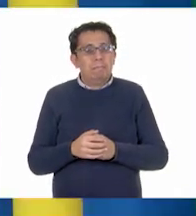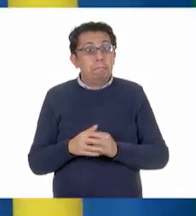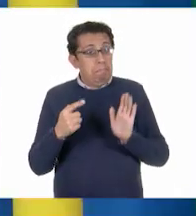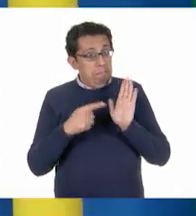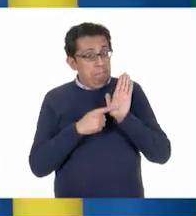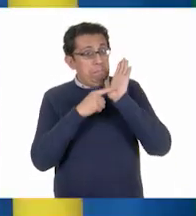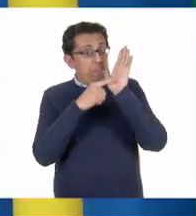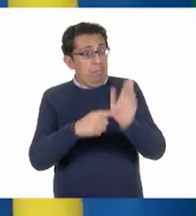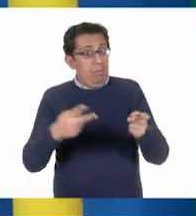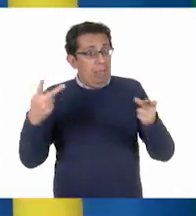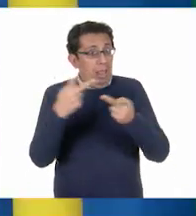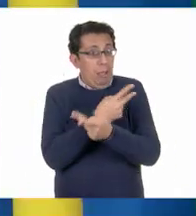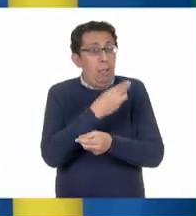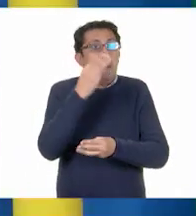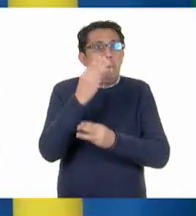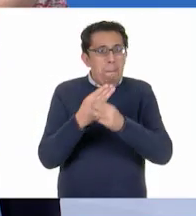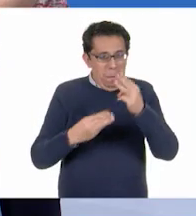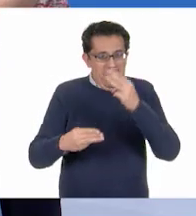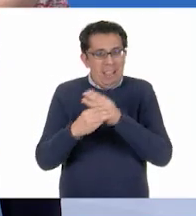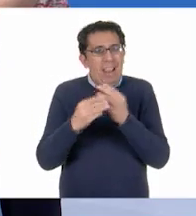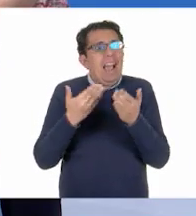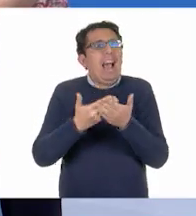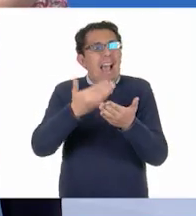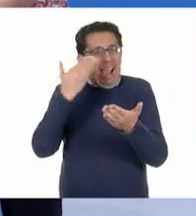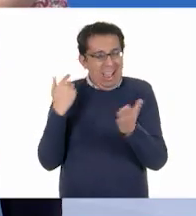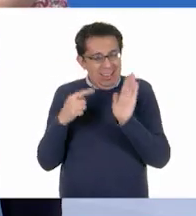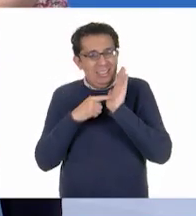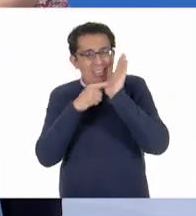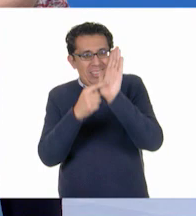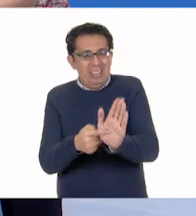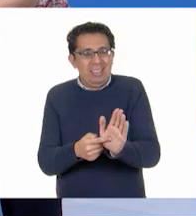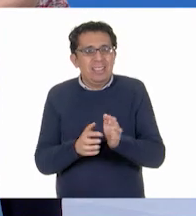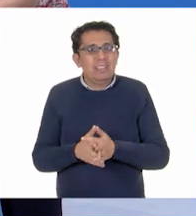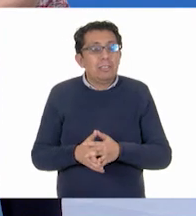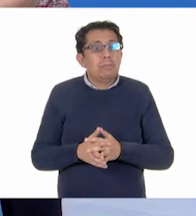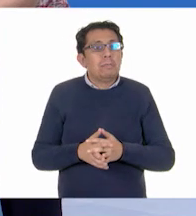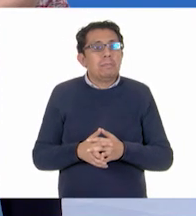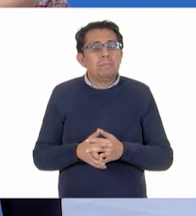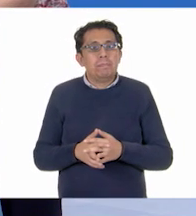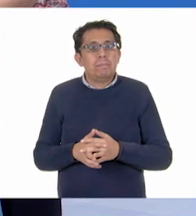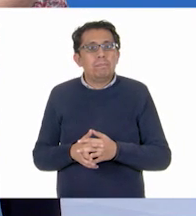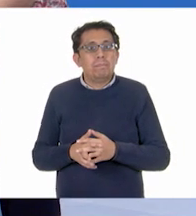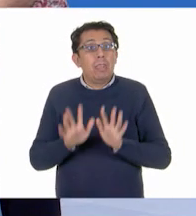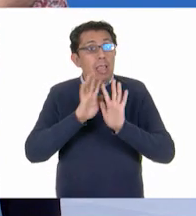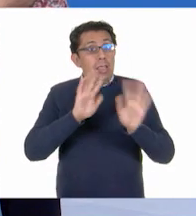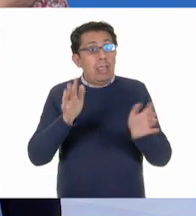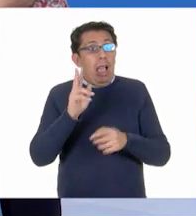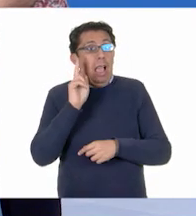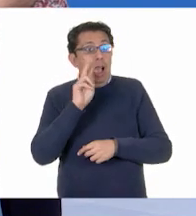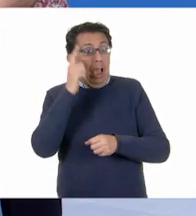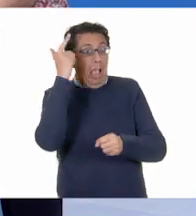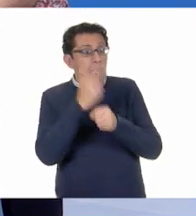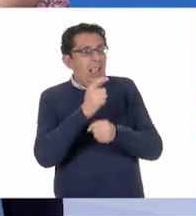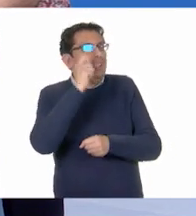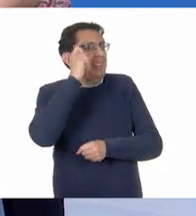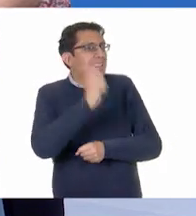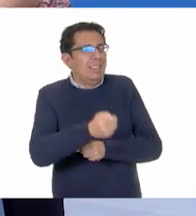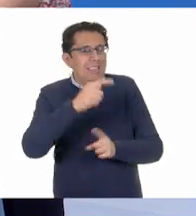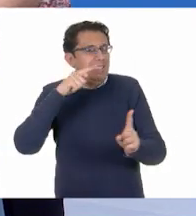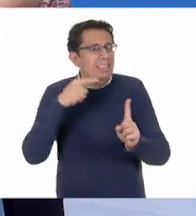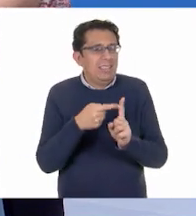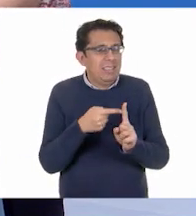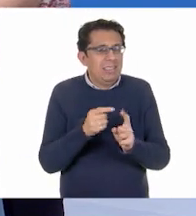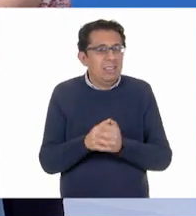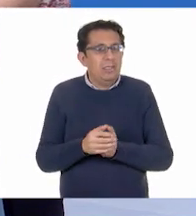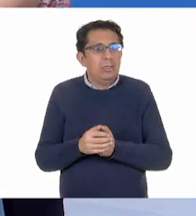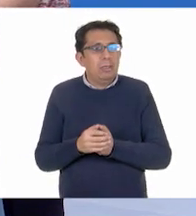ocurrió con los materiales que mencionamos al principio de la clase? ¿Ya descubrieron de qué se trata?